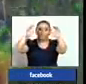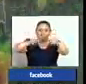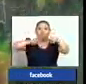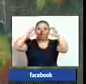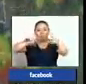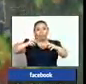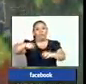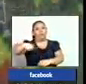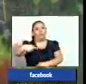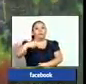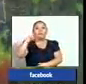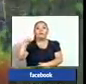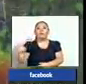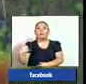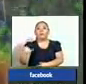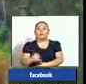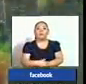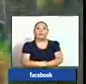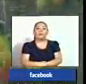de mañana jueves.